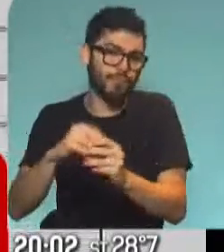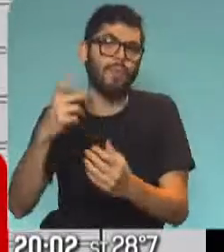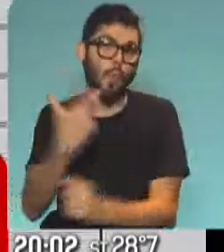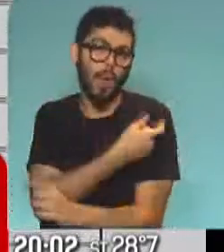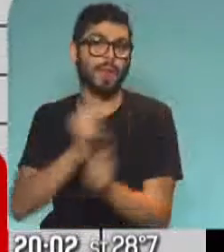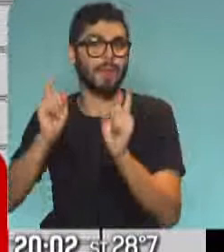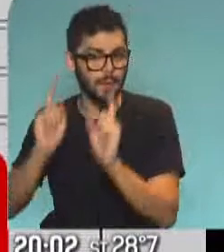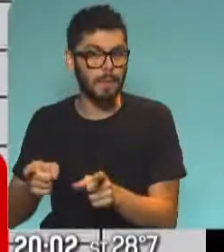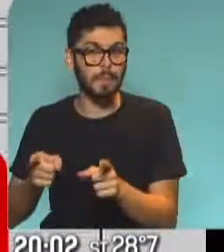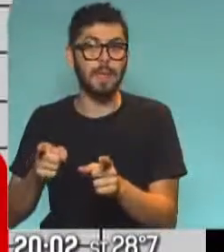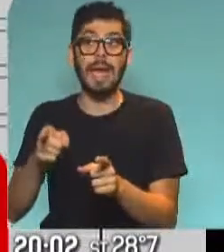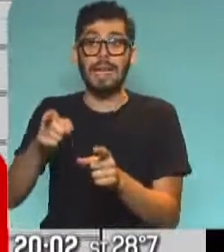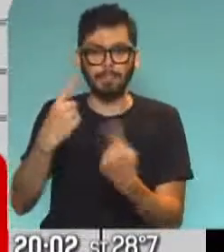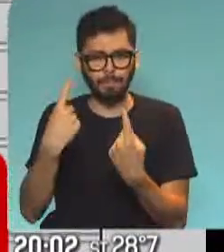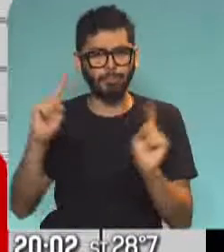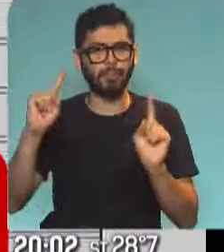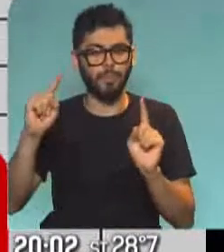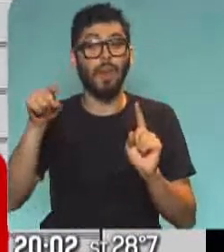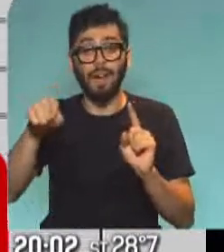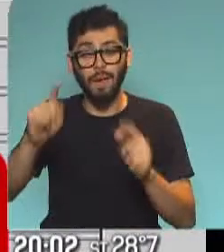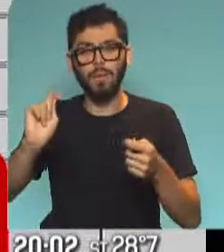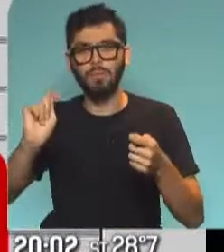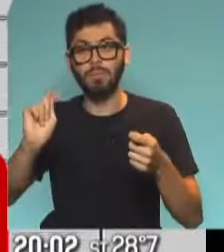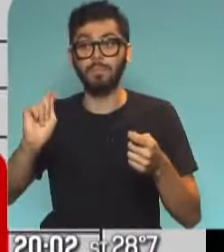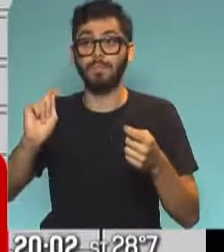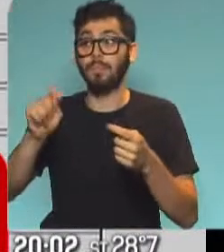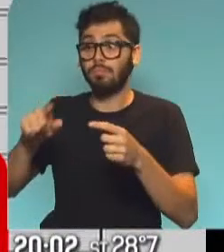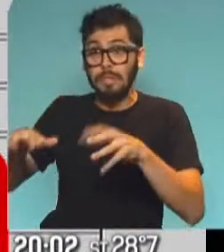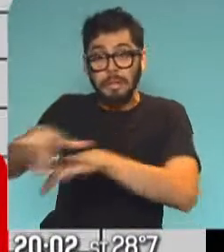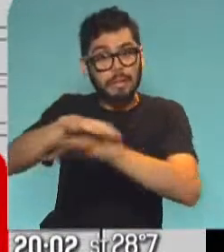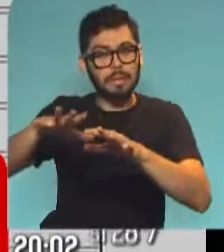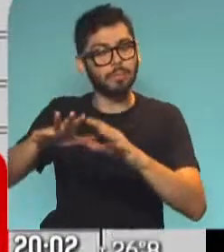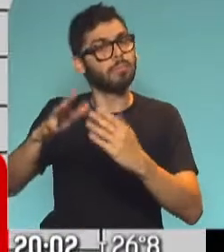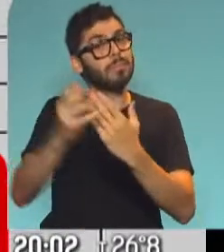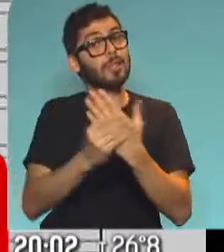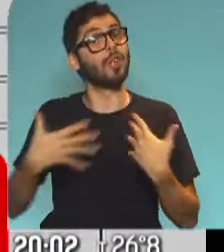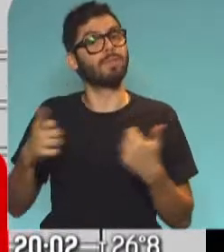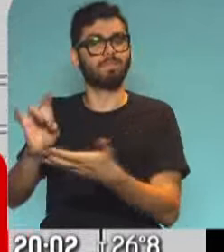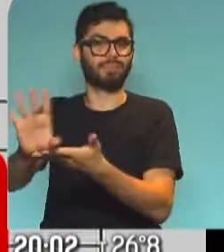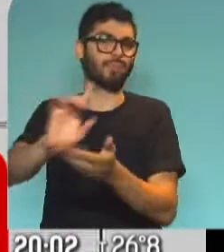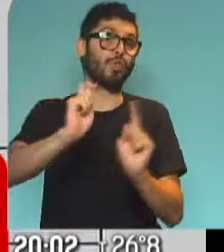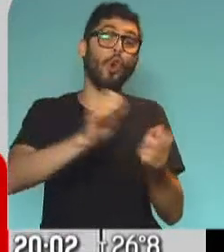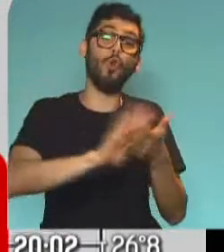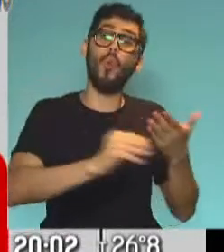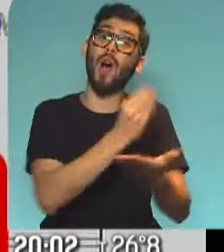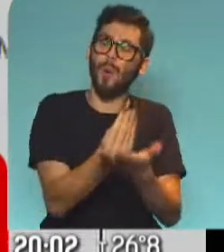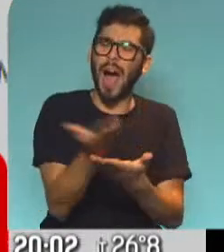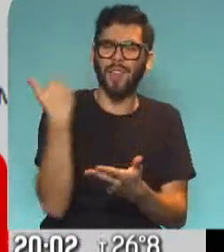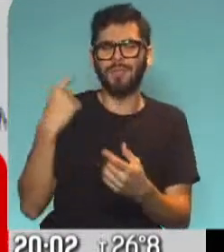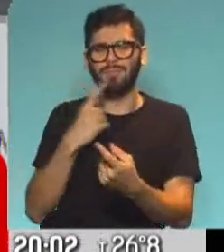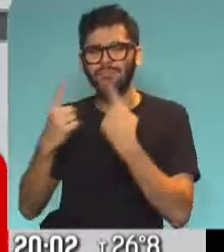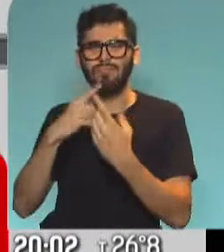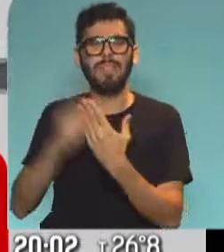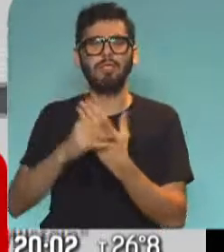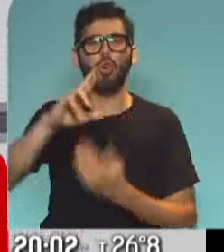generado el cambio nada menos que de ministro de Salud. Y aquí estamos con Nico Fiorentino. Hace un ratito hablábamos con Agustín Rossi, ministro de